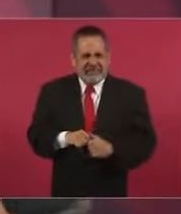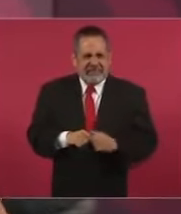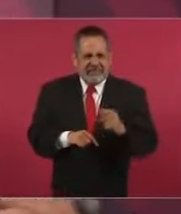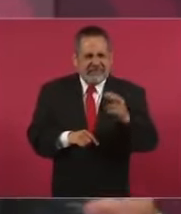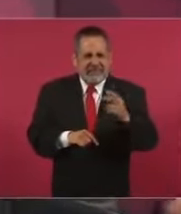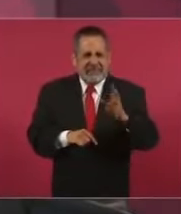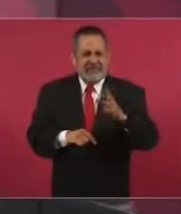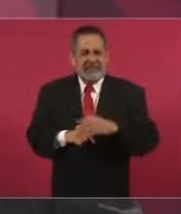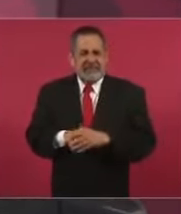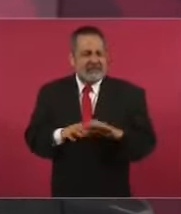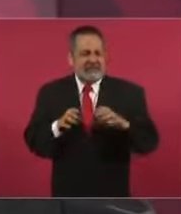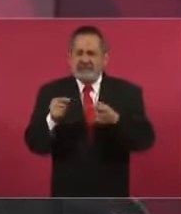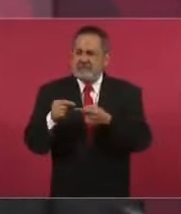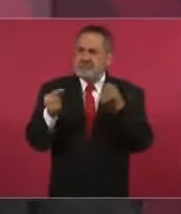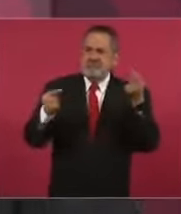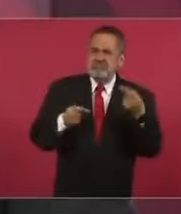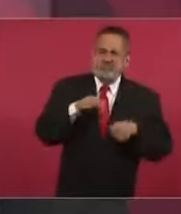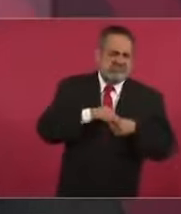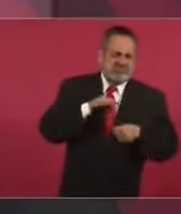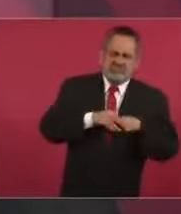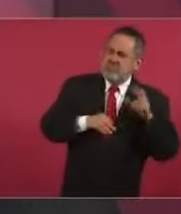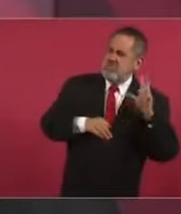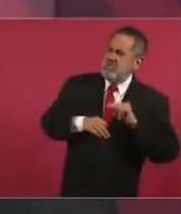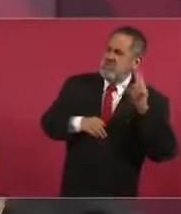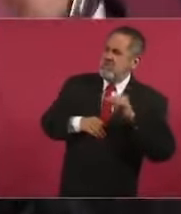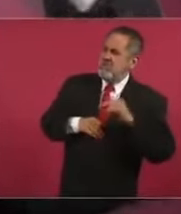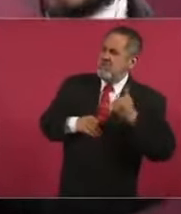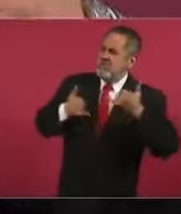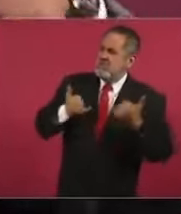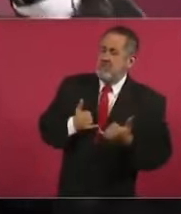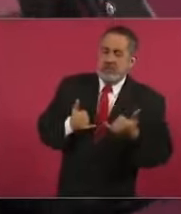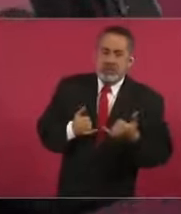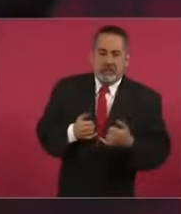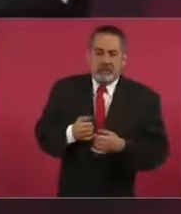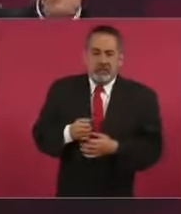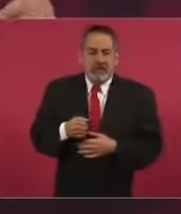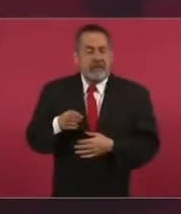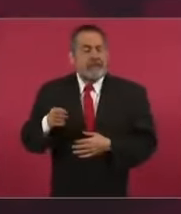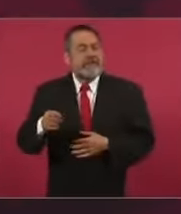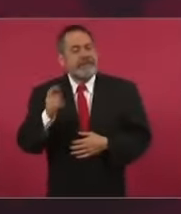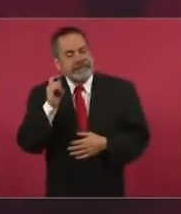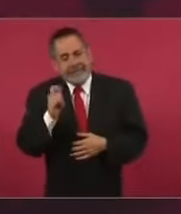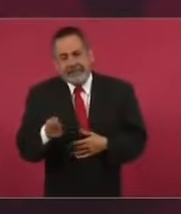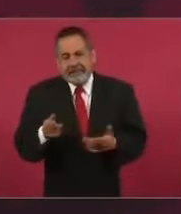los opositores, pero es el caso